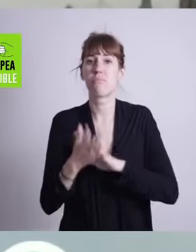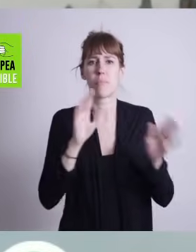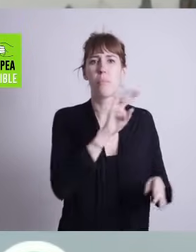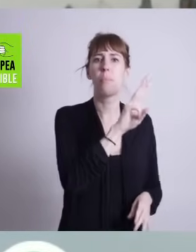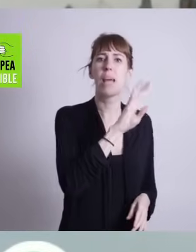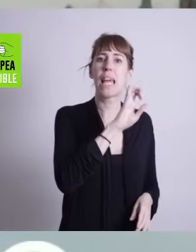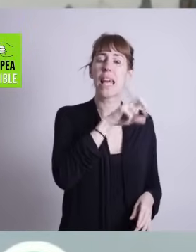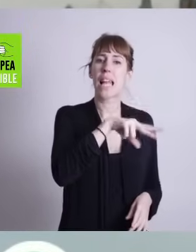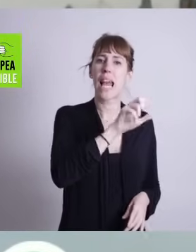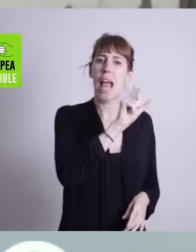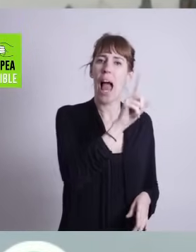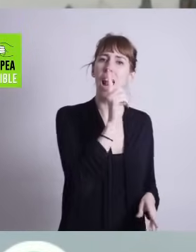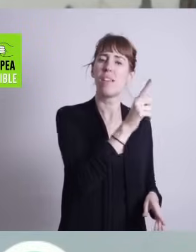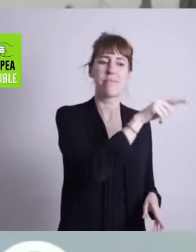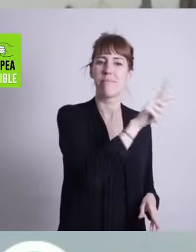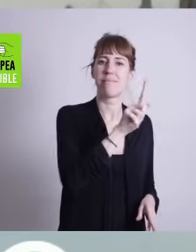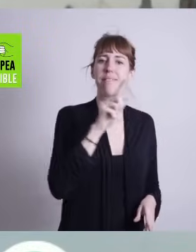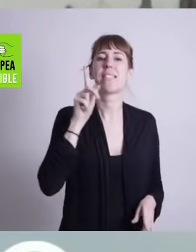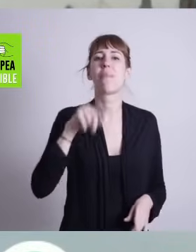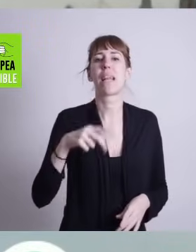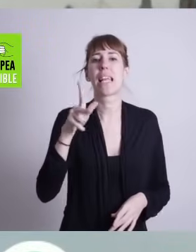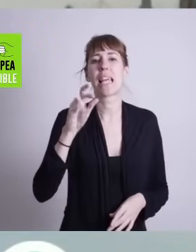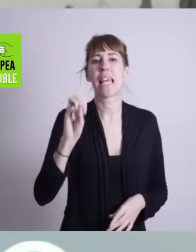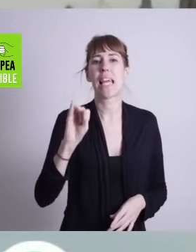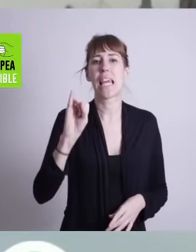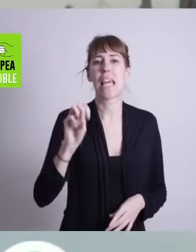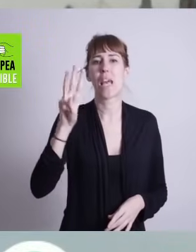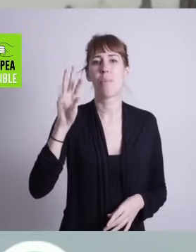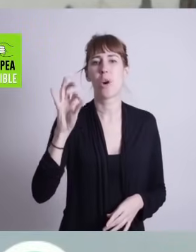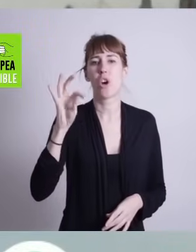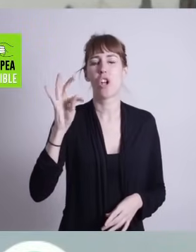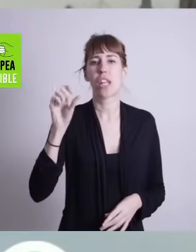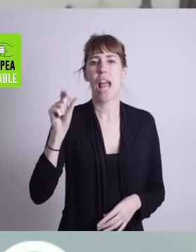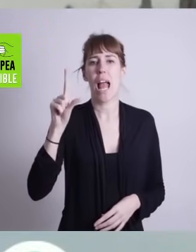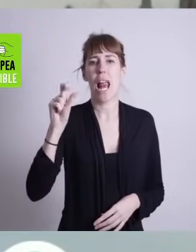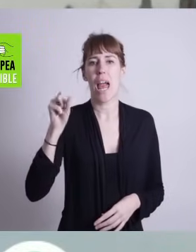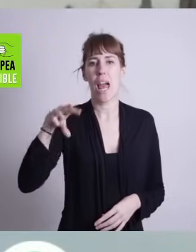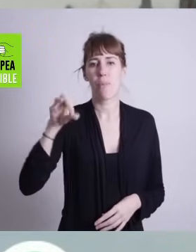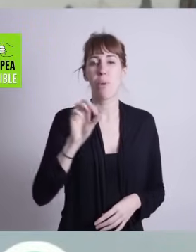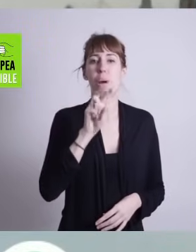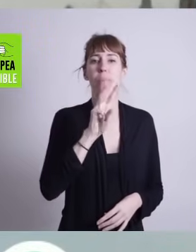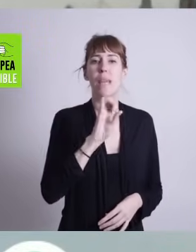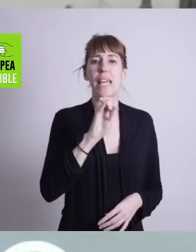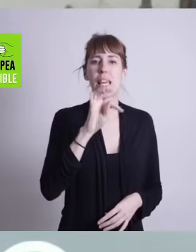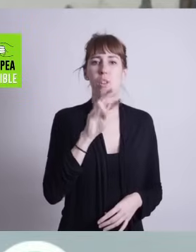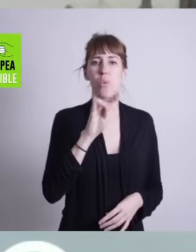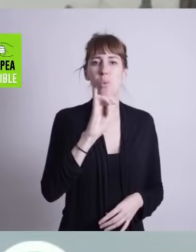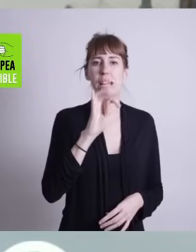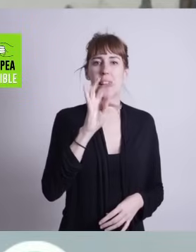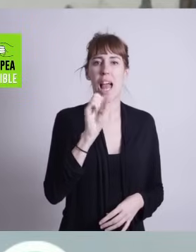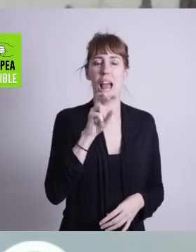pineal, que eso es otro error, también el hipotálamo, también la pituitaria, es que los tres forman parte de